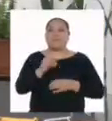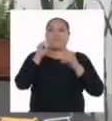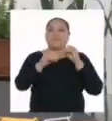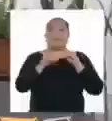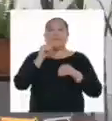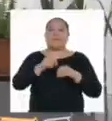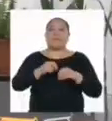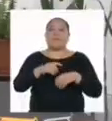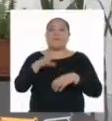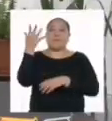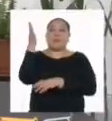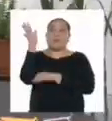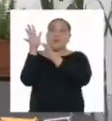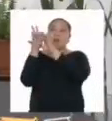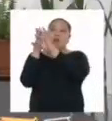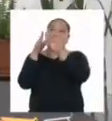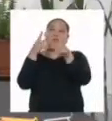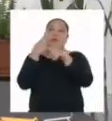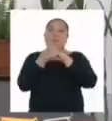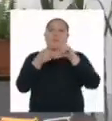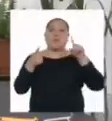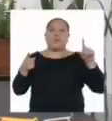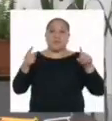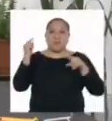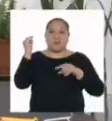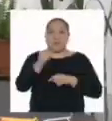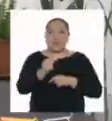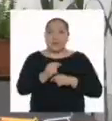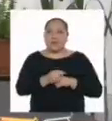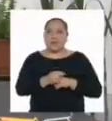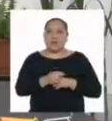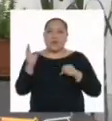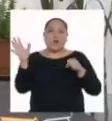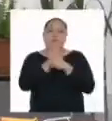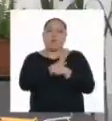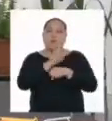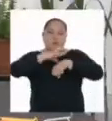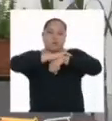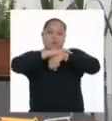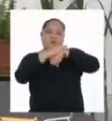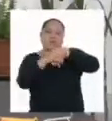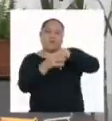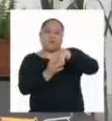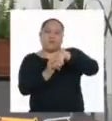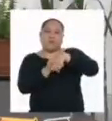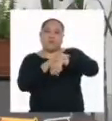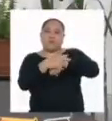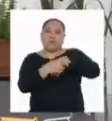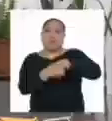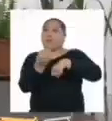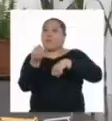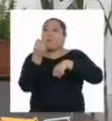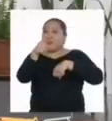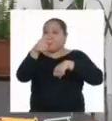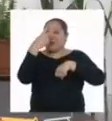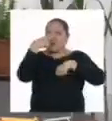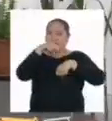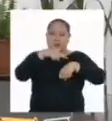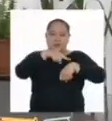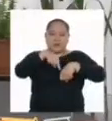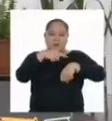esta hoja en una categoría distinta a la que fue completamente cubierta, ya que, como puedes